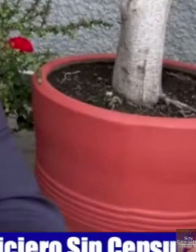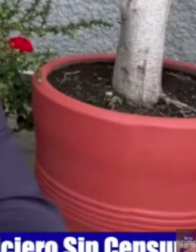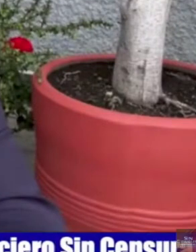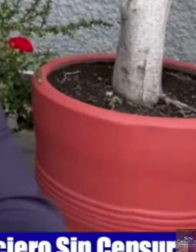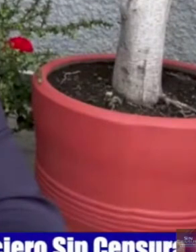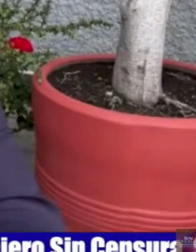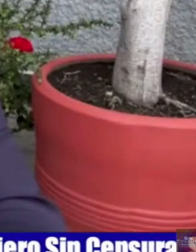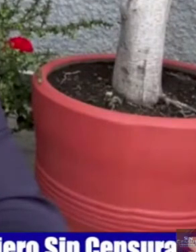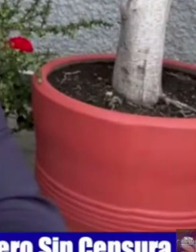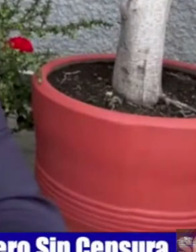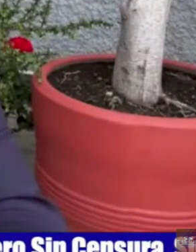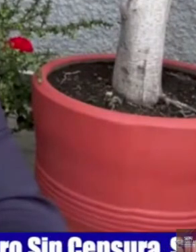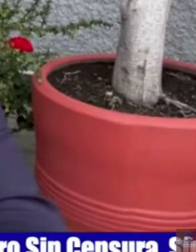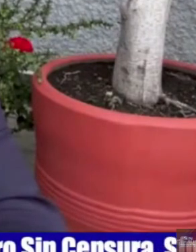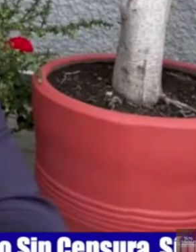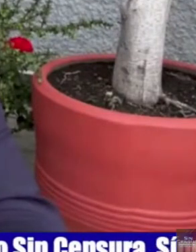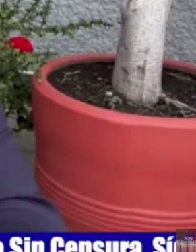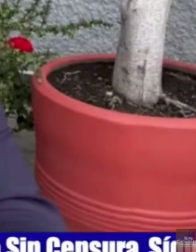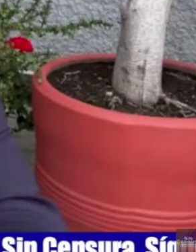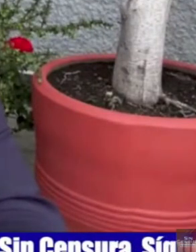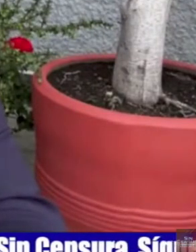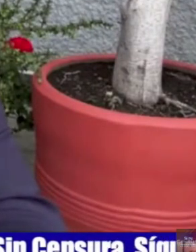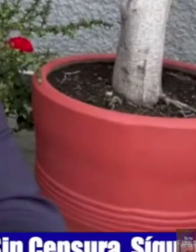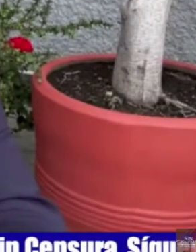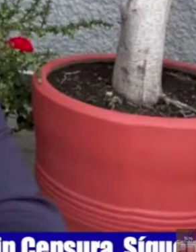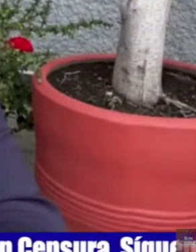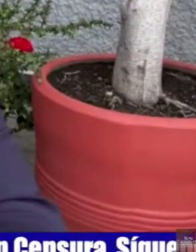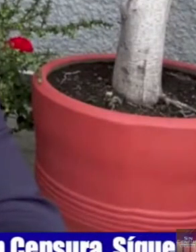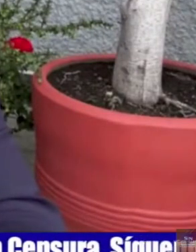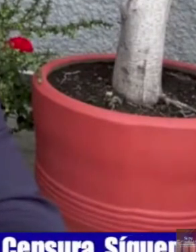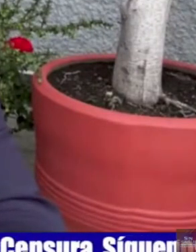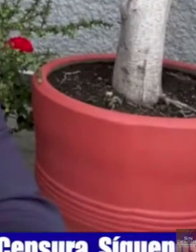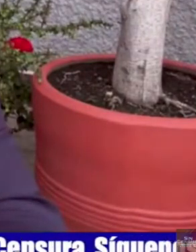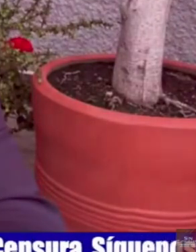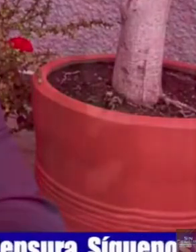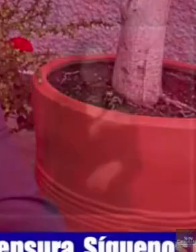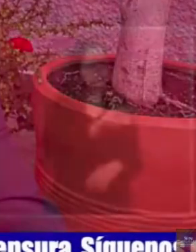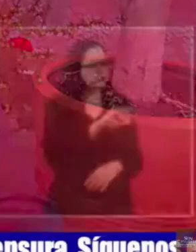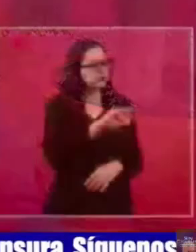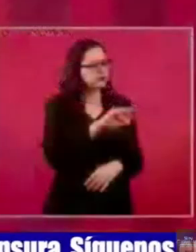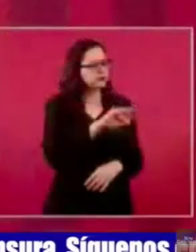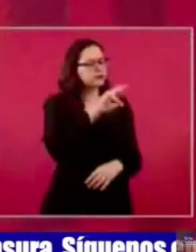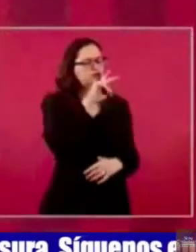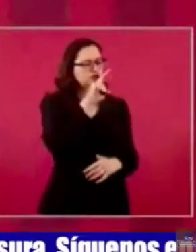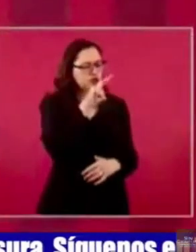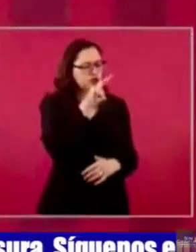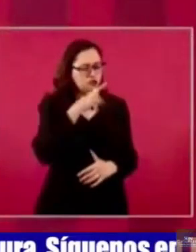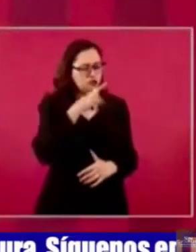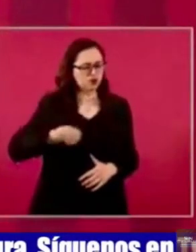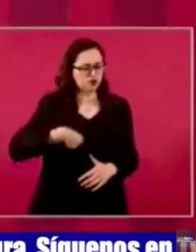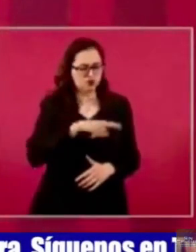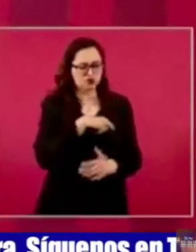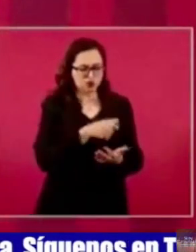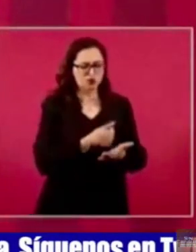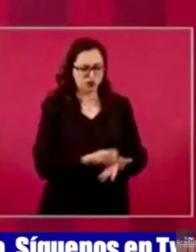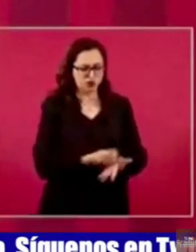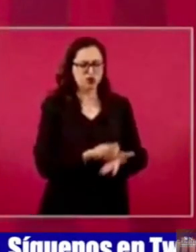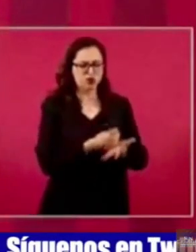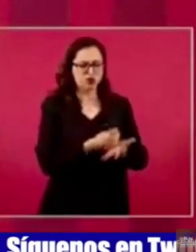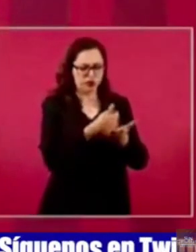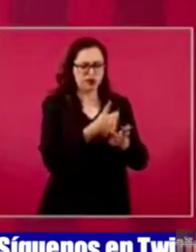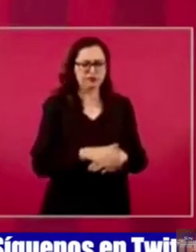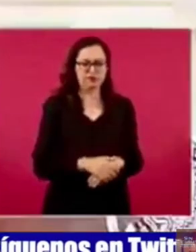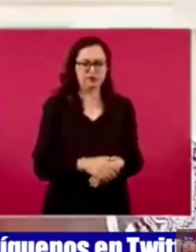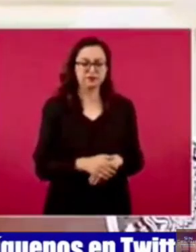luego vamos con las opiniones tanto de Laura como de Toño. Échala, Ceci. No es